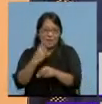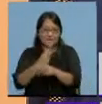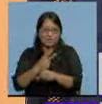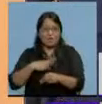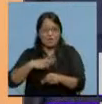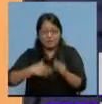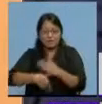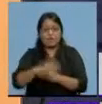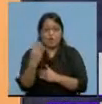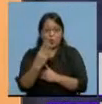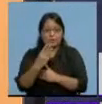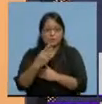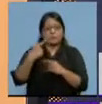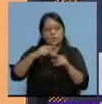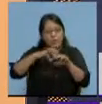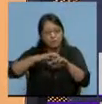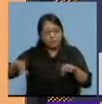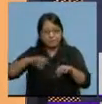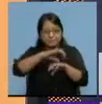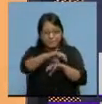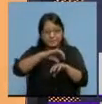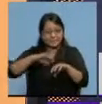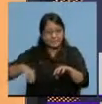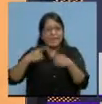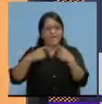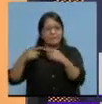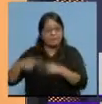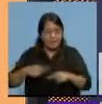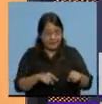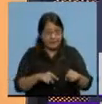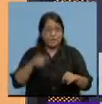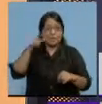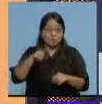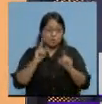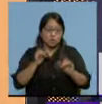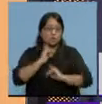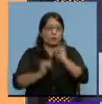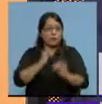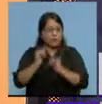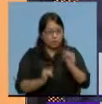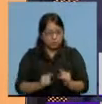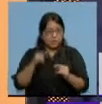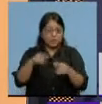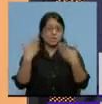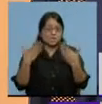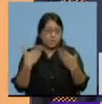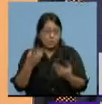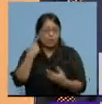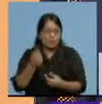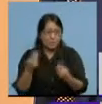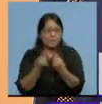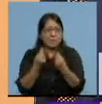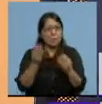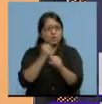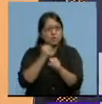que deben ir a otra línea del plan FINES. Así que todo esto es posible, estar en terreno gracias a un gran equipo de trabajo que tiene la